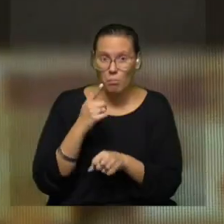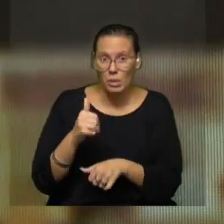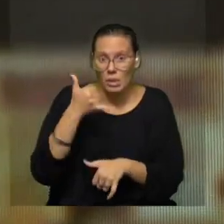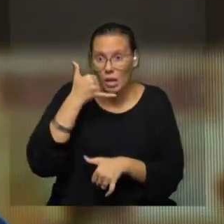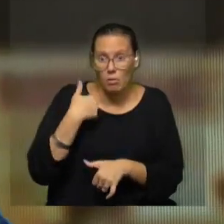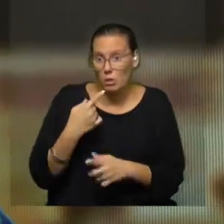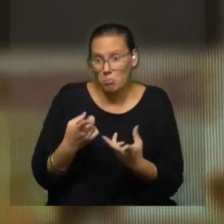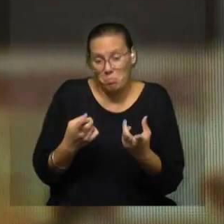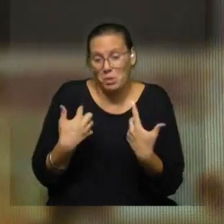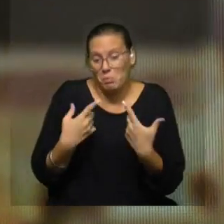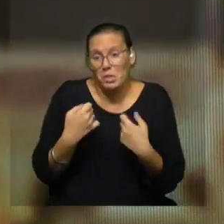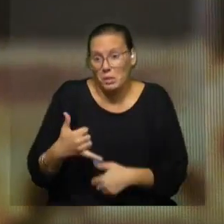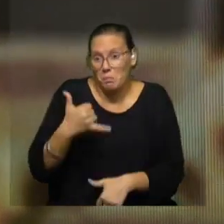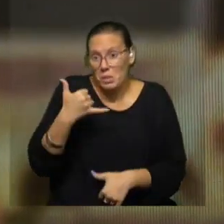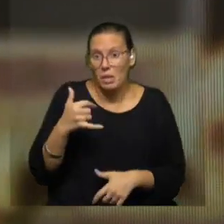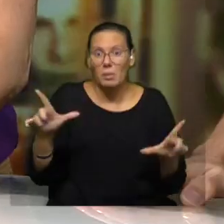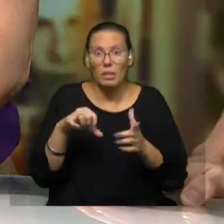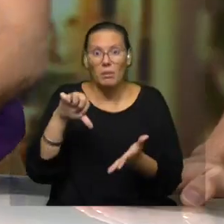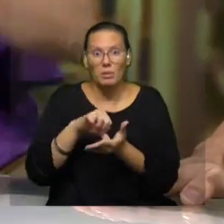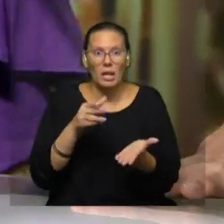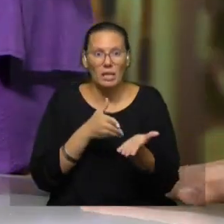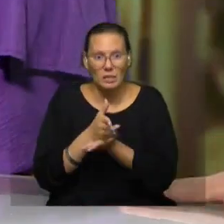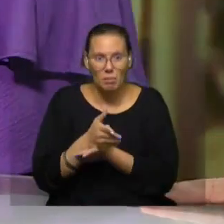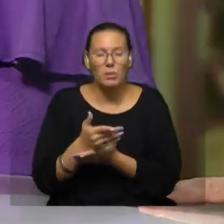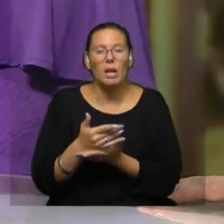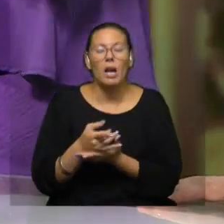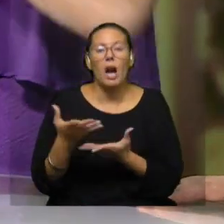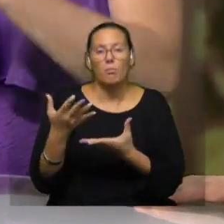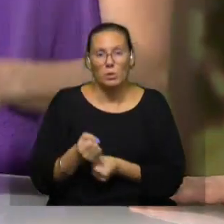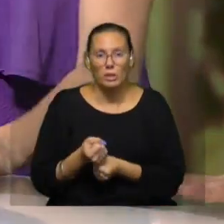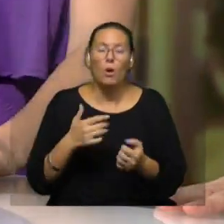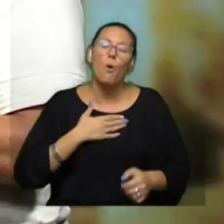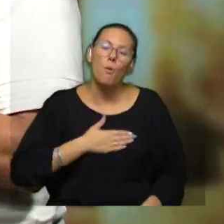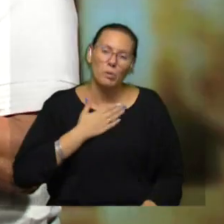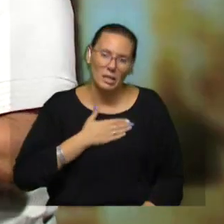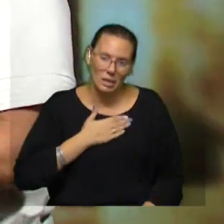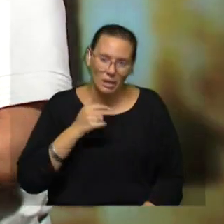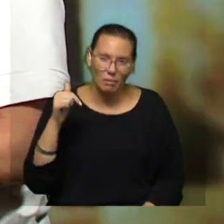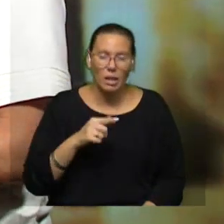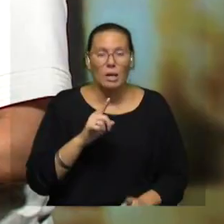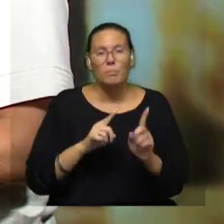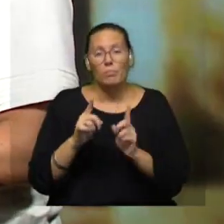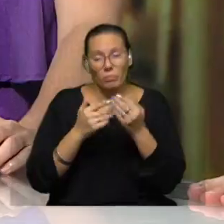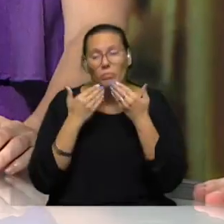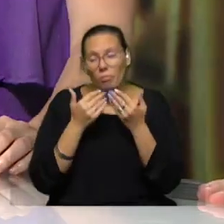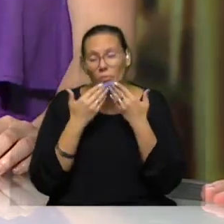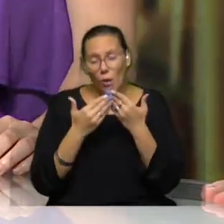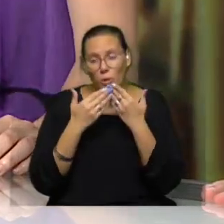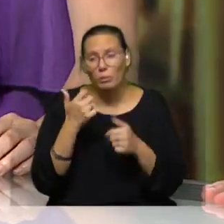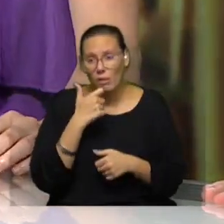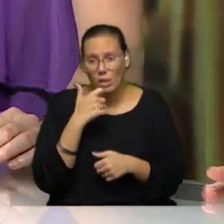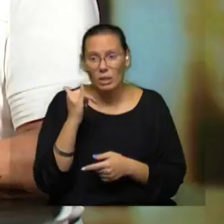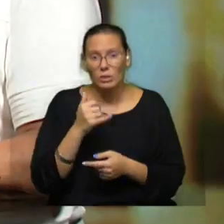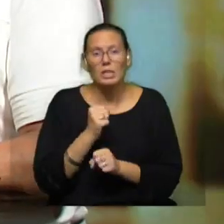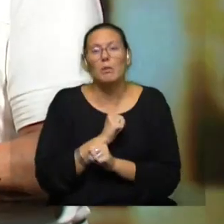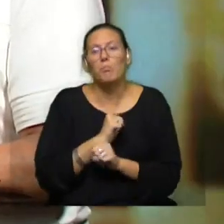prendido. Estamos ahí. Gente de Ciudad, que siempre como colaborador también. Claro. Bueno, un placer recibirles. ¿Quedaron algunas que otras preguntas? No, pero es bueno,